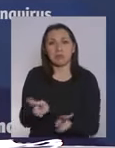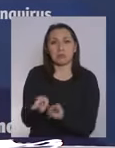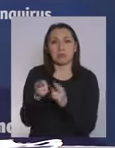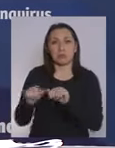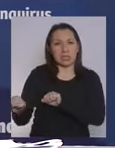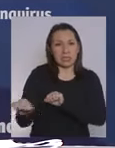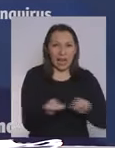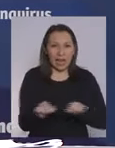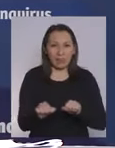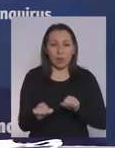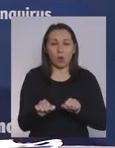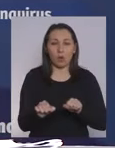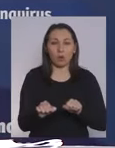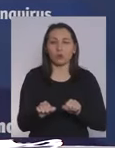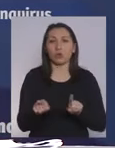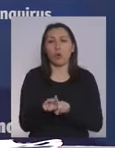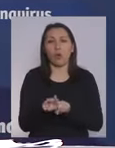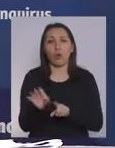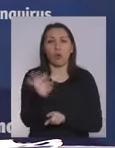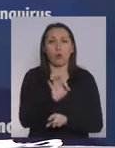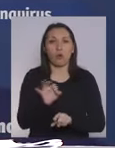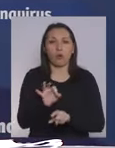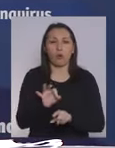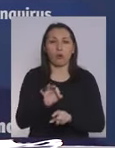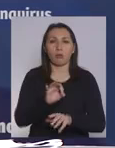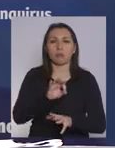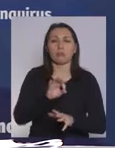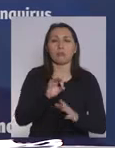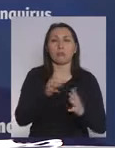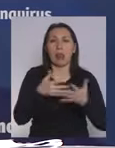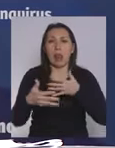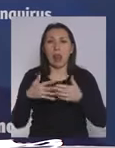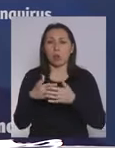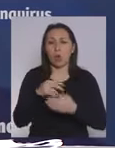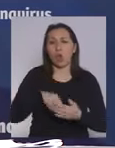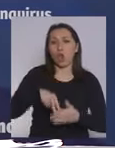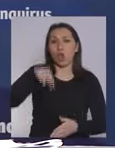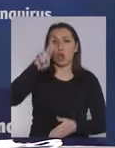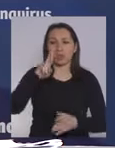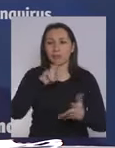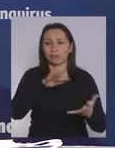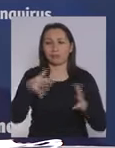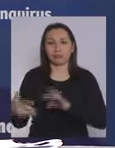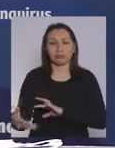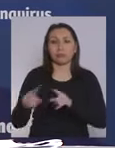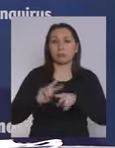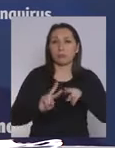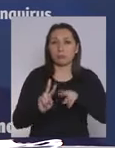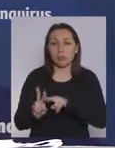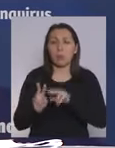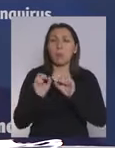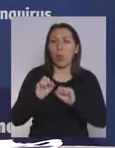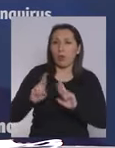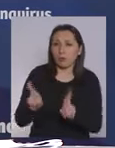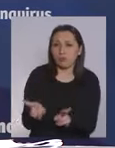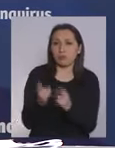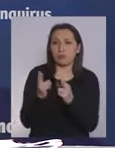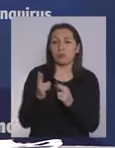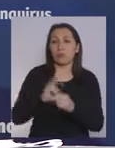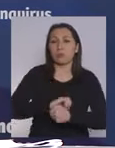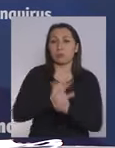de ataques producidos por la naturaleza en el norte podemos recuperarnos del